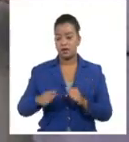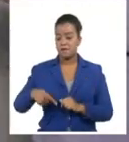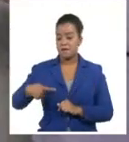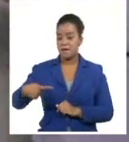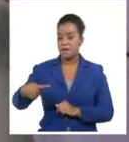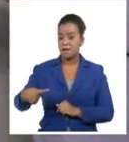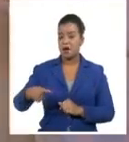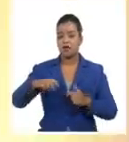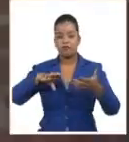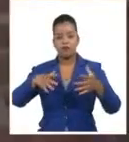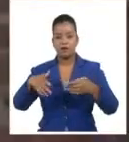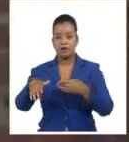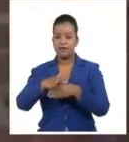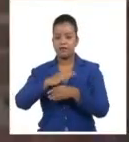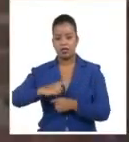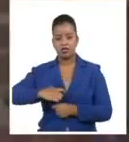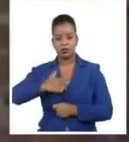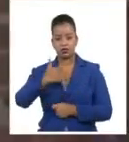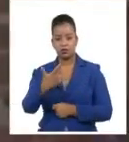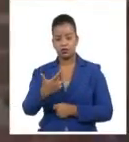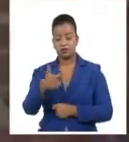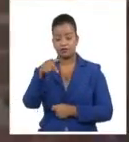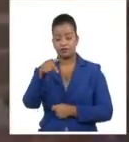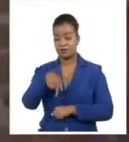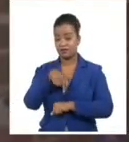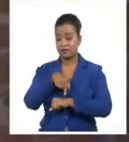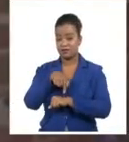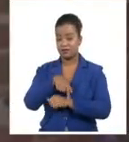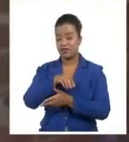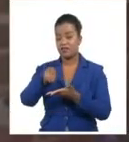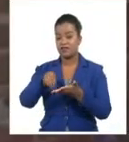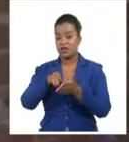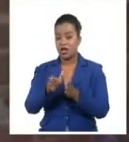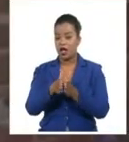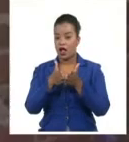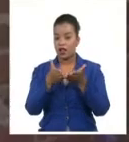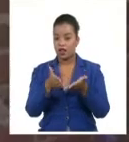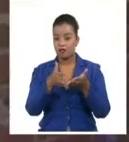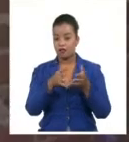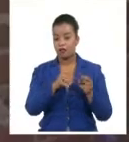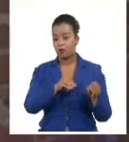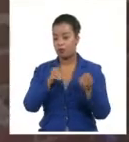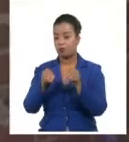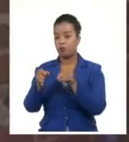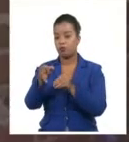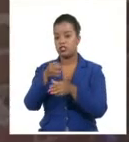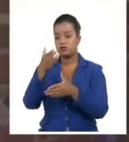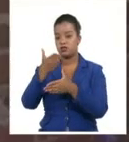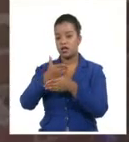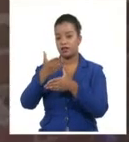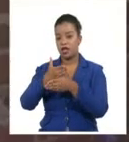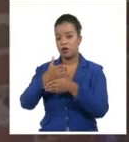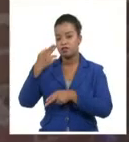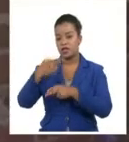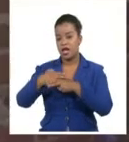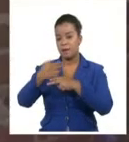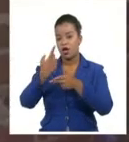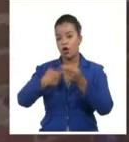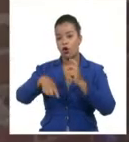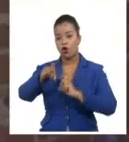feria a una manifestación diferente. A estas horas, la Feria del Libro se traslada hasta el municipio santiaguero Contramaestre.